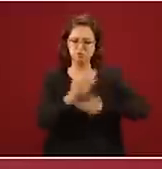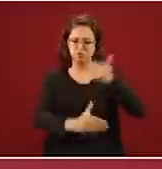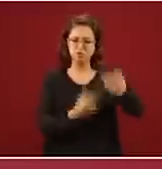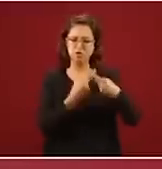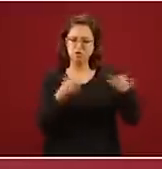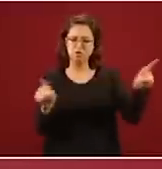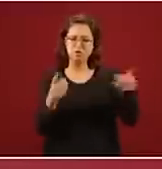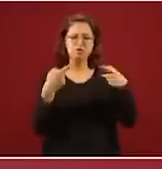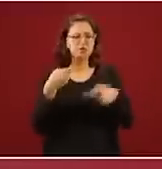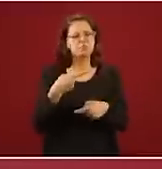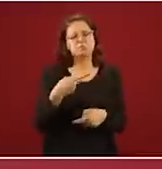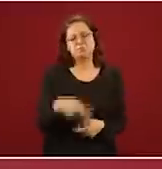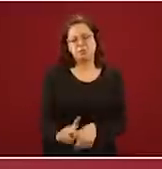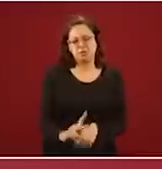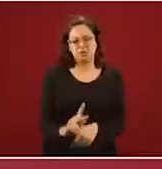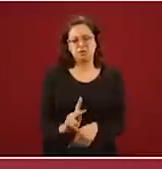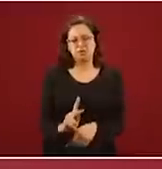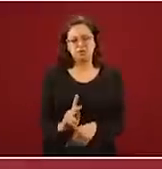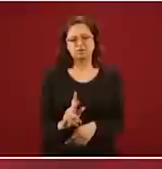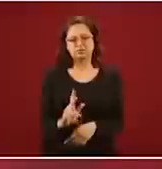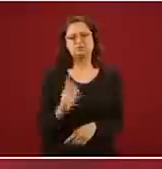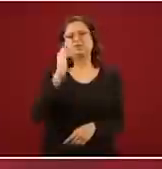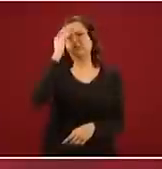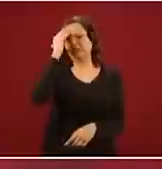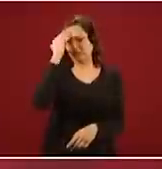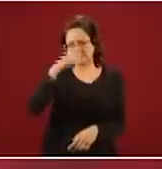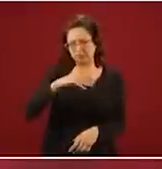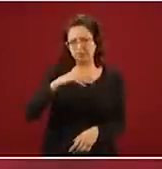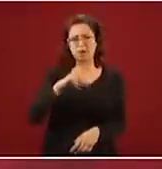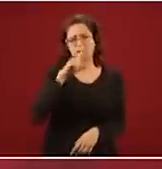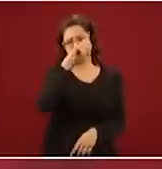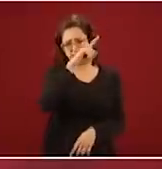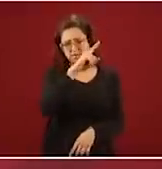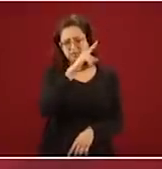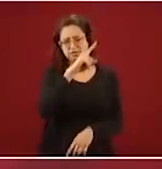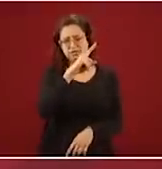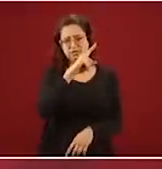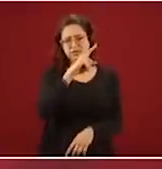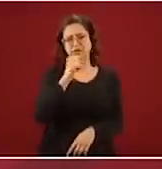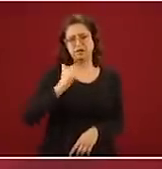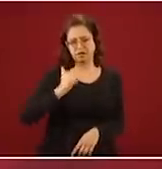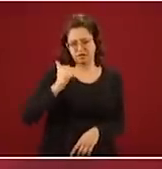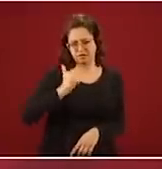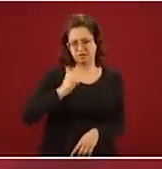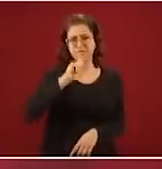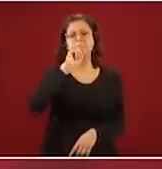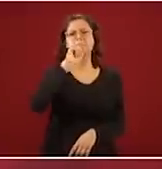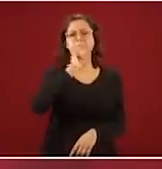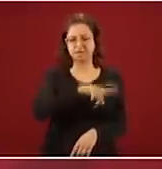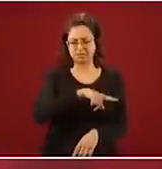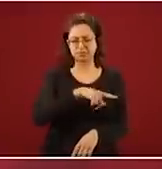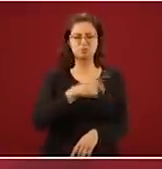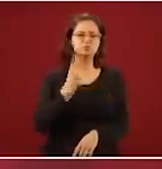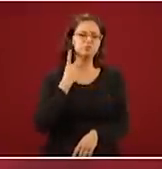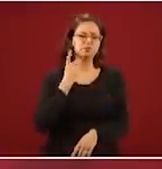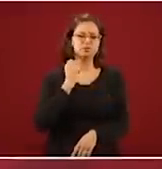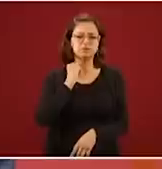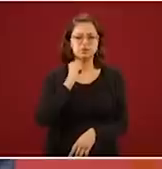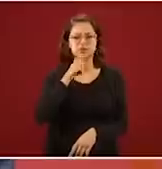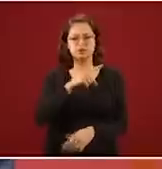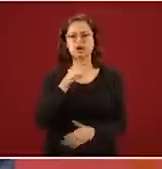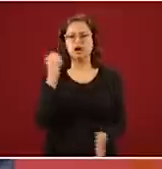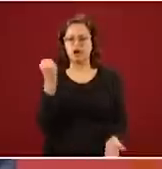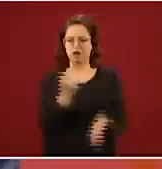tenemos información que los legisladores en Canadá también van a